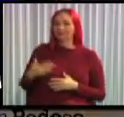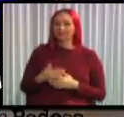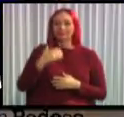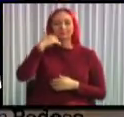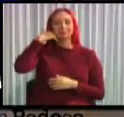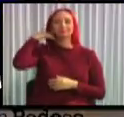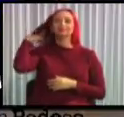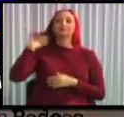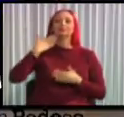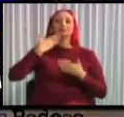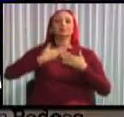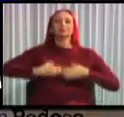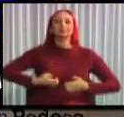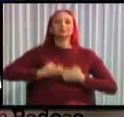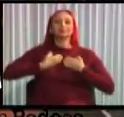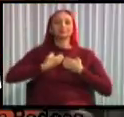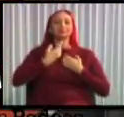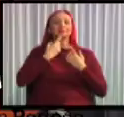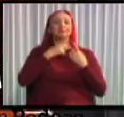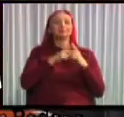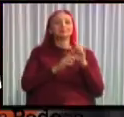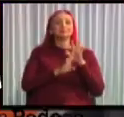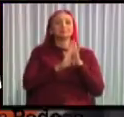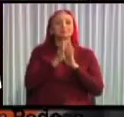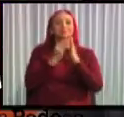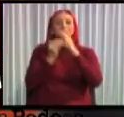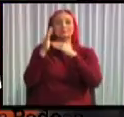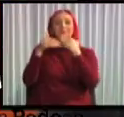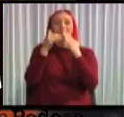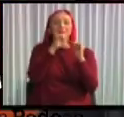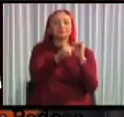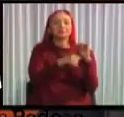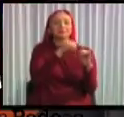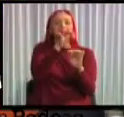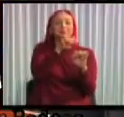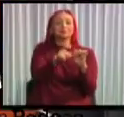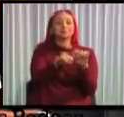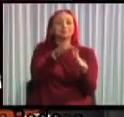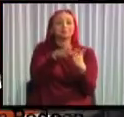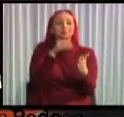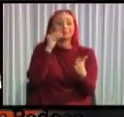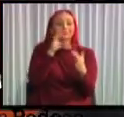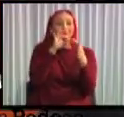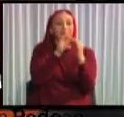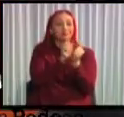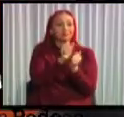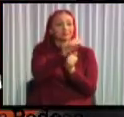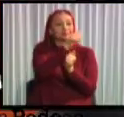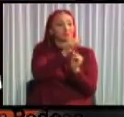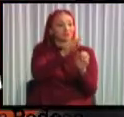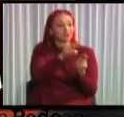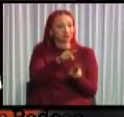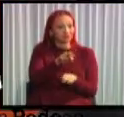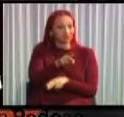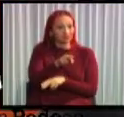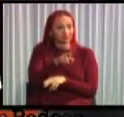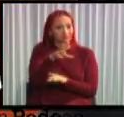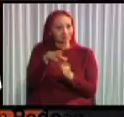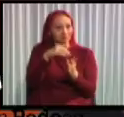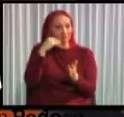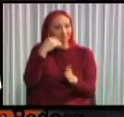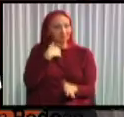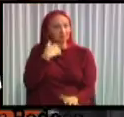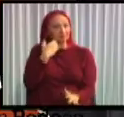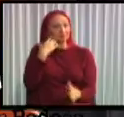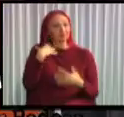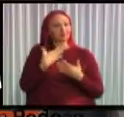de existir por el hecho de que por lo menos antes con todos este tipo de juegos uno aprendía a relacionarse con demás compañeros, aprendía a tener ese